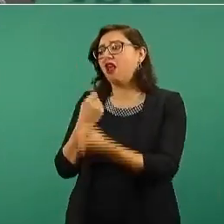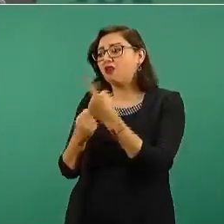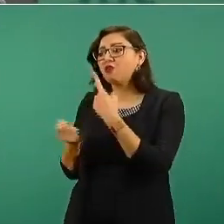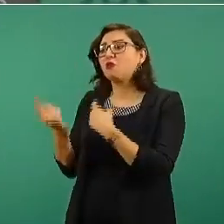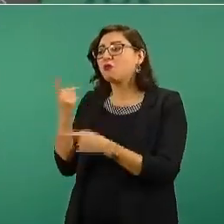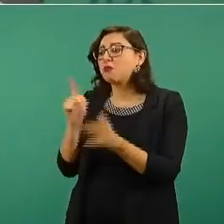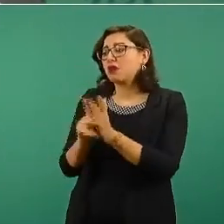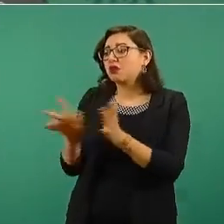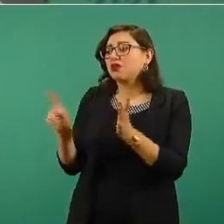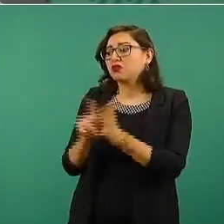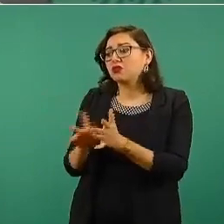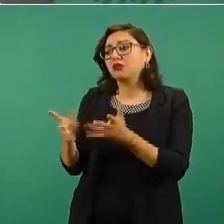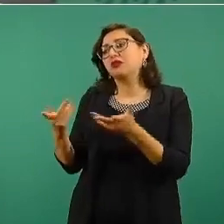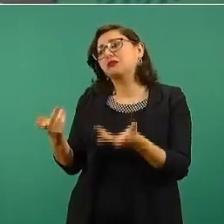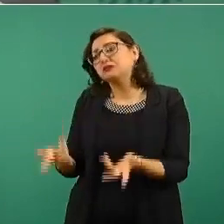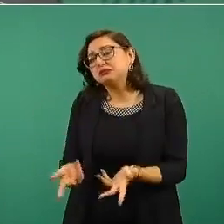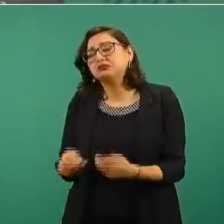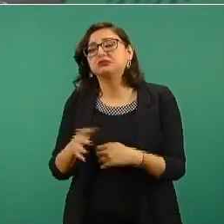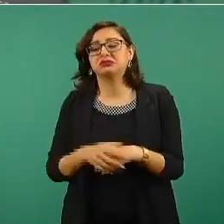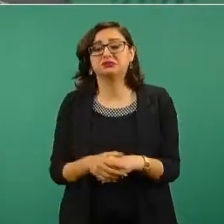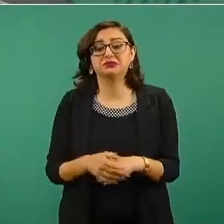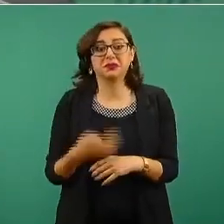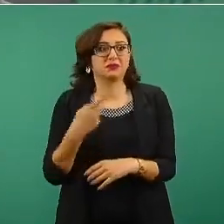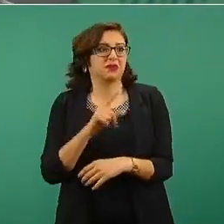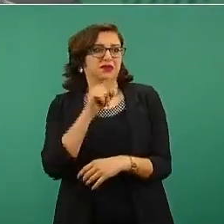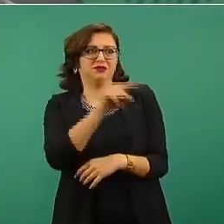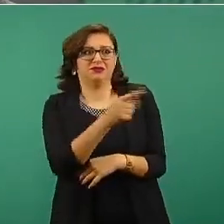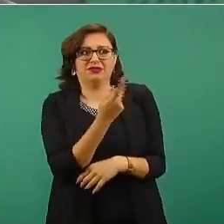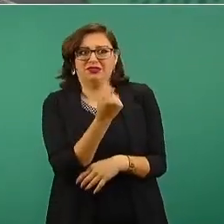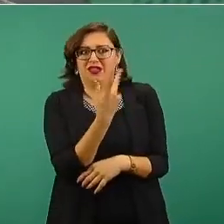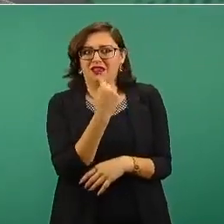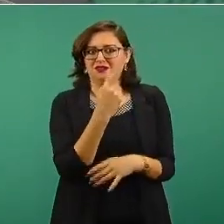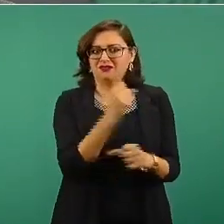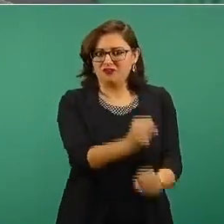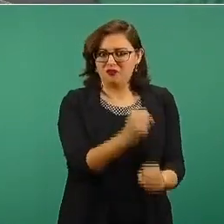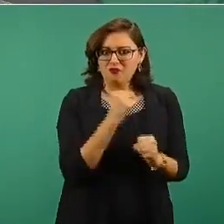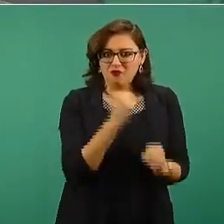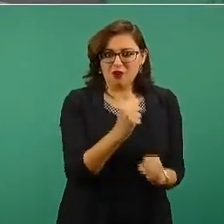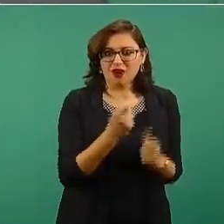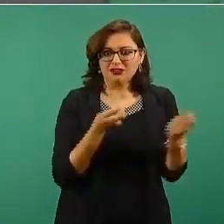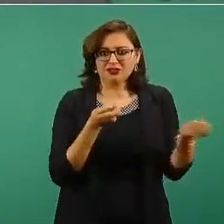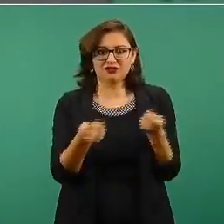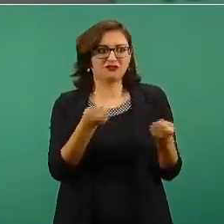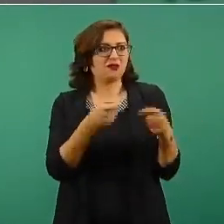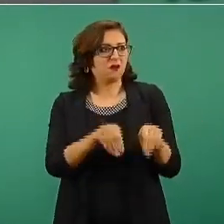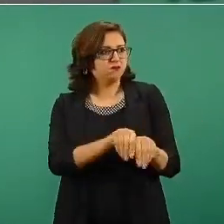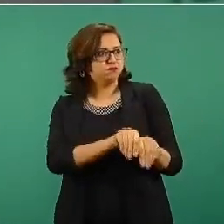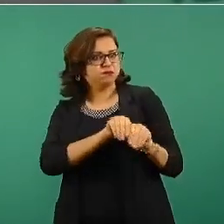para una campaña de ese tipo que